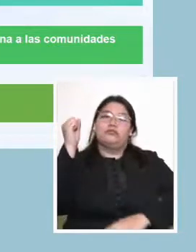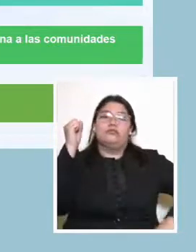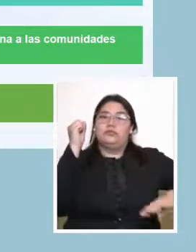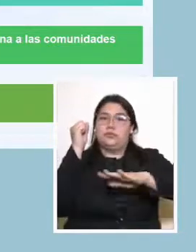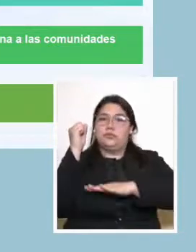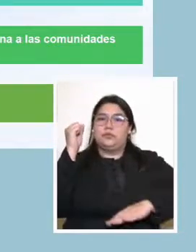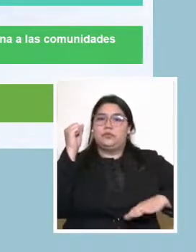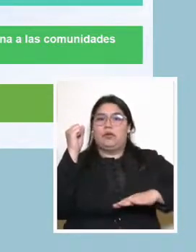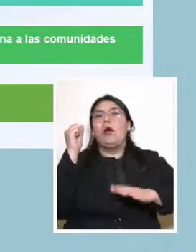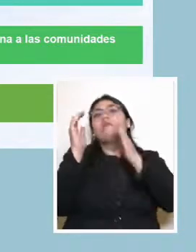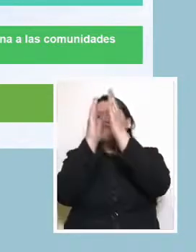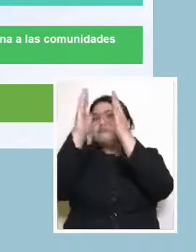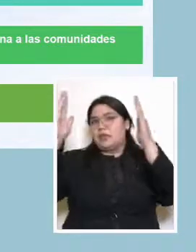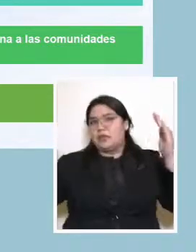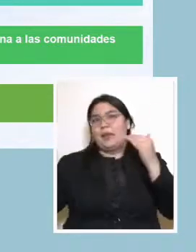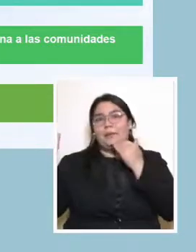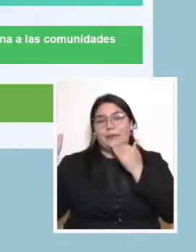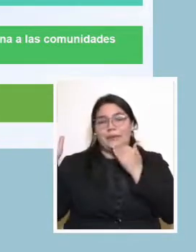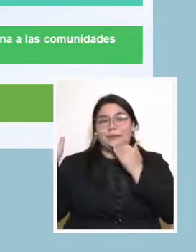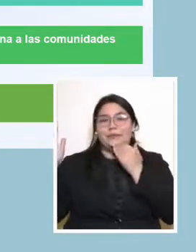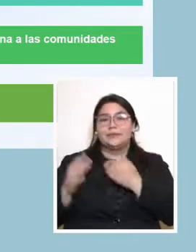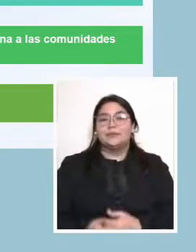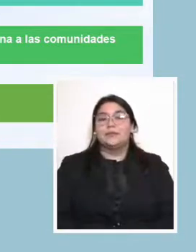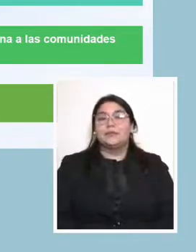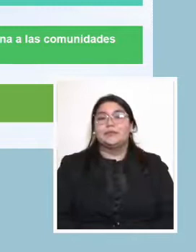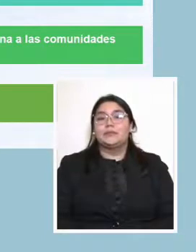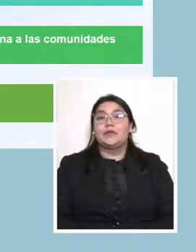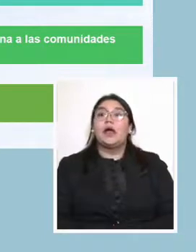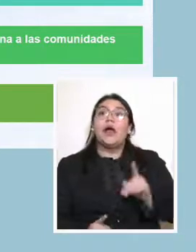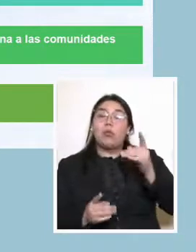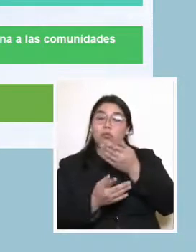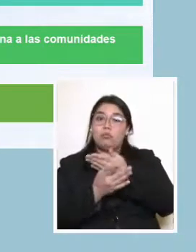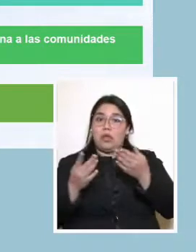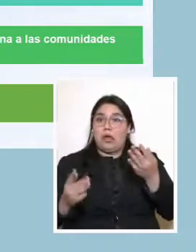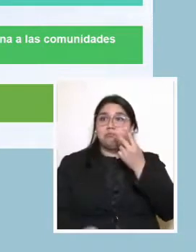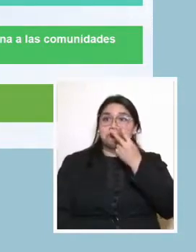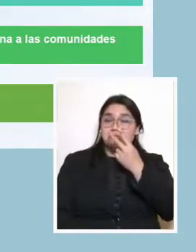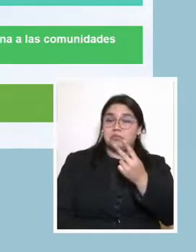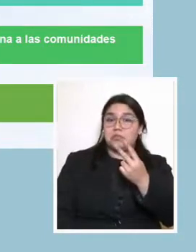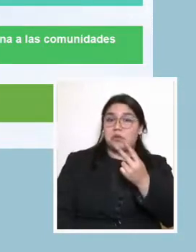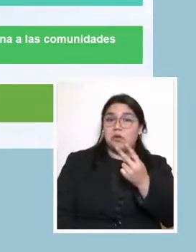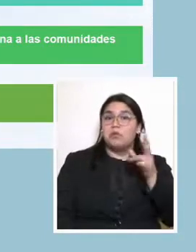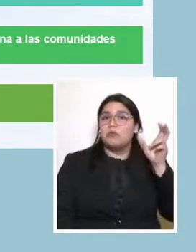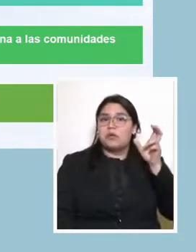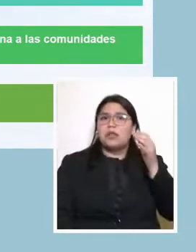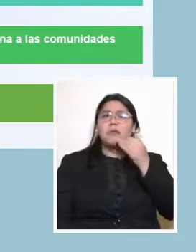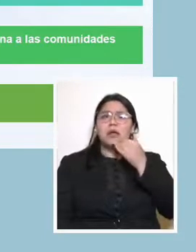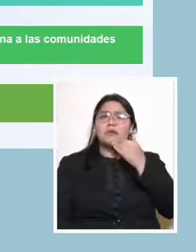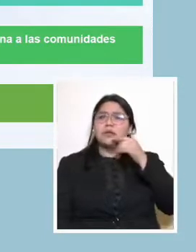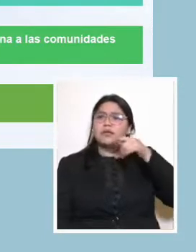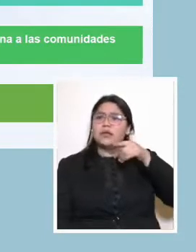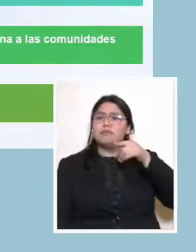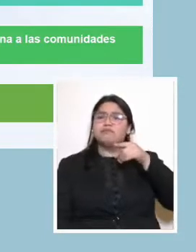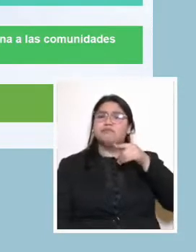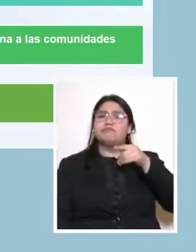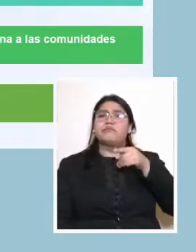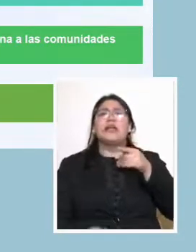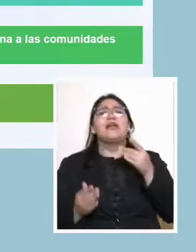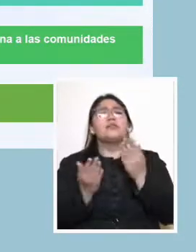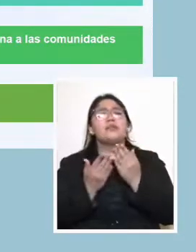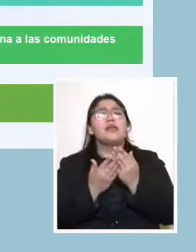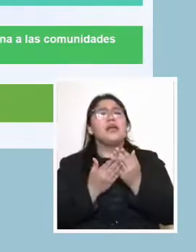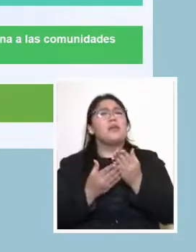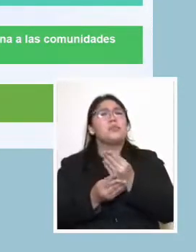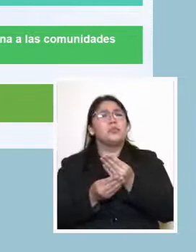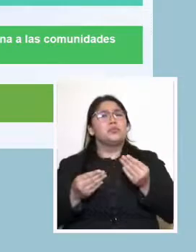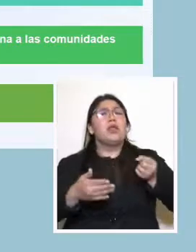o de infraestructura. Probablemente muchos de ustedes han escuchado, incluso el motivo de mucha movilización estudiantil tiene relación con la